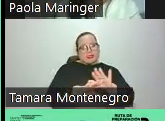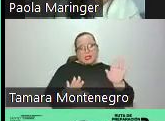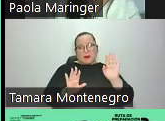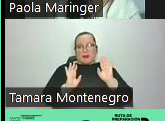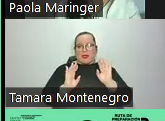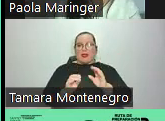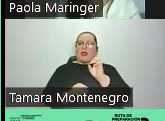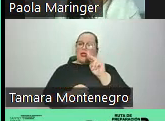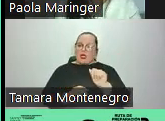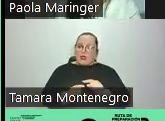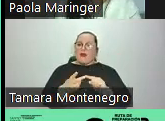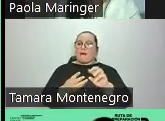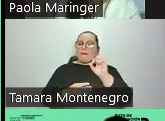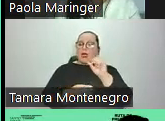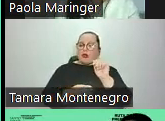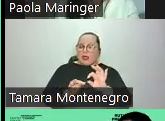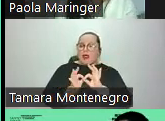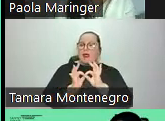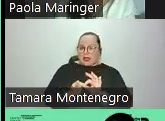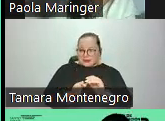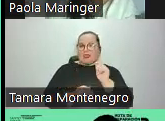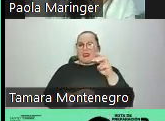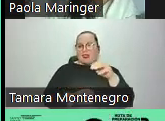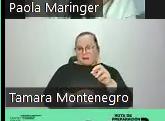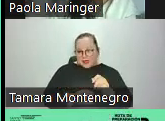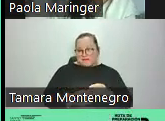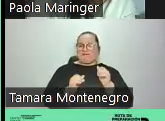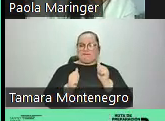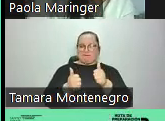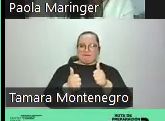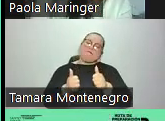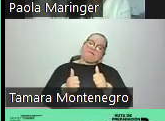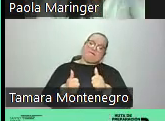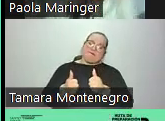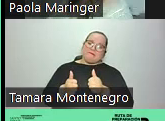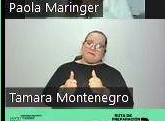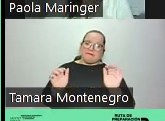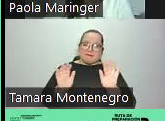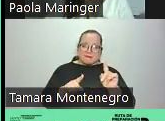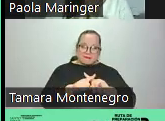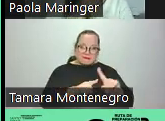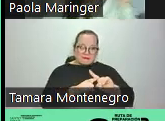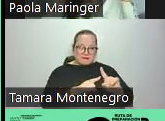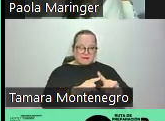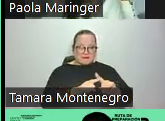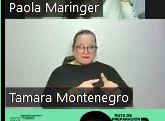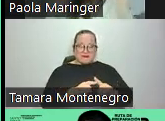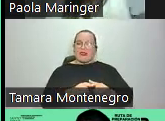Eva, Paola, muchísimas gracias por el tiempo. Tamara, muchísimas gracias también por tu intervención. Será hasta otra próxima oportunidad.